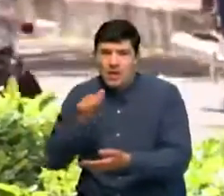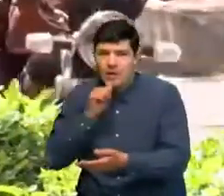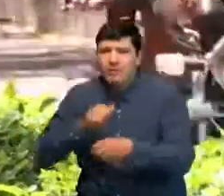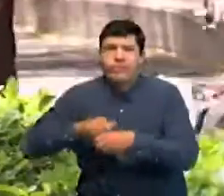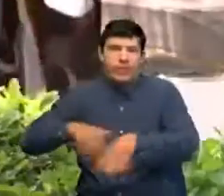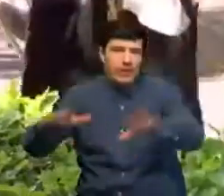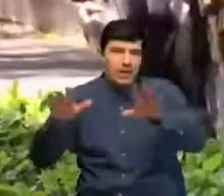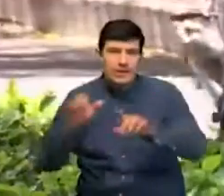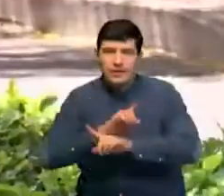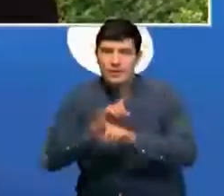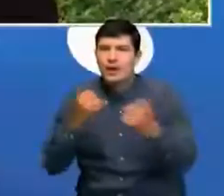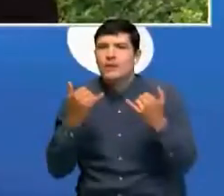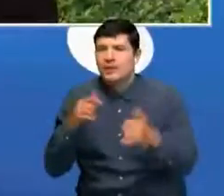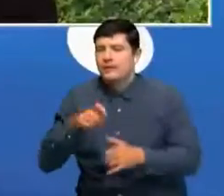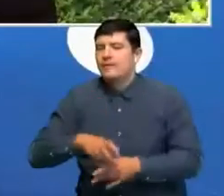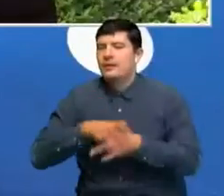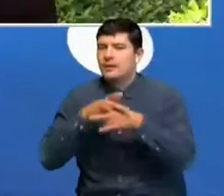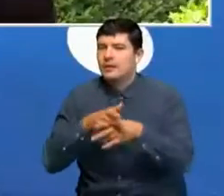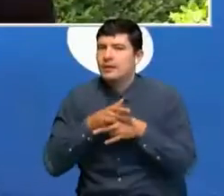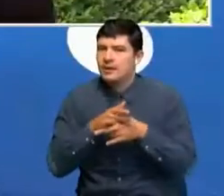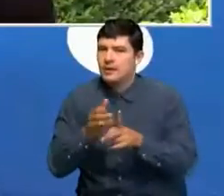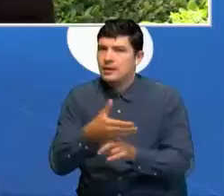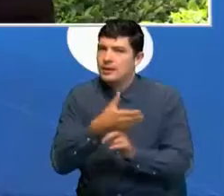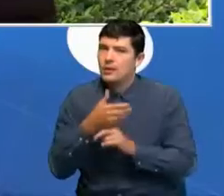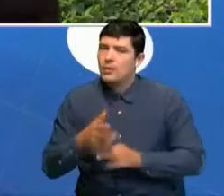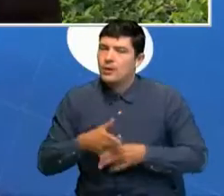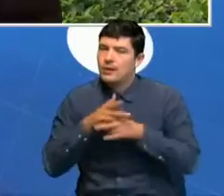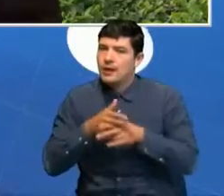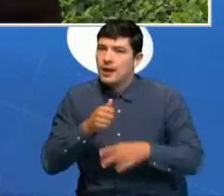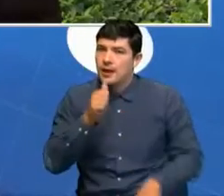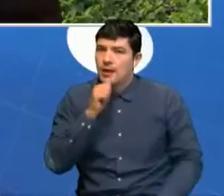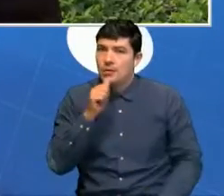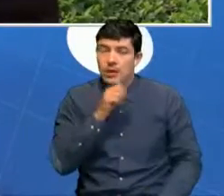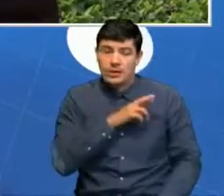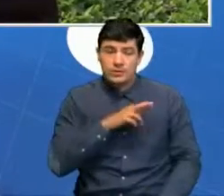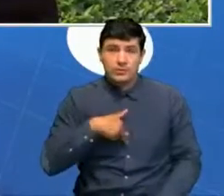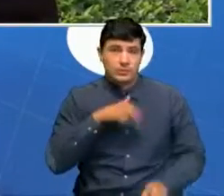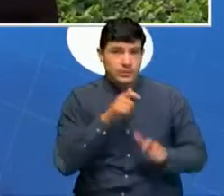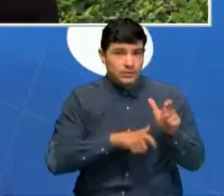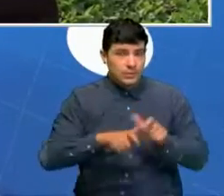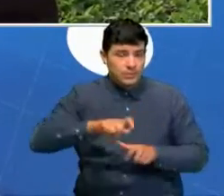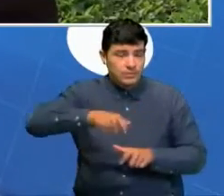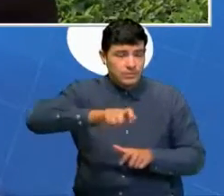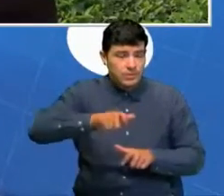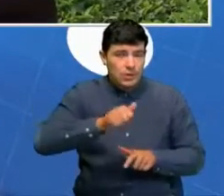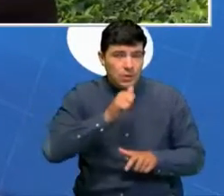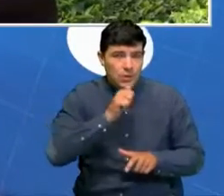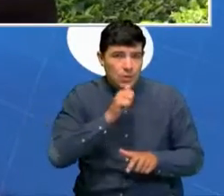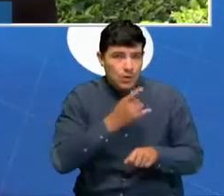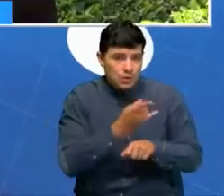Y los consumidores, nosotros podemos poner nuestro granito de arena para que esta sequía no sea tan